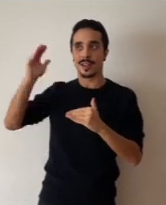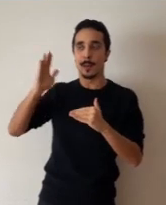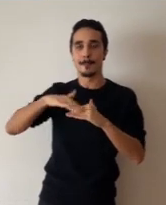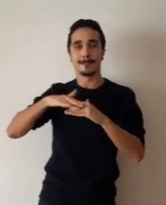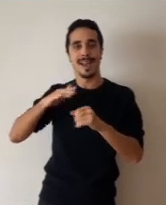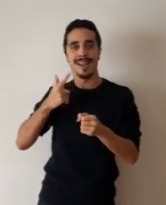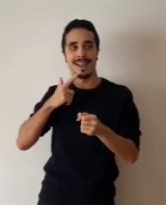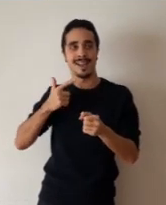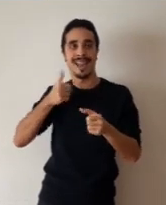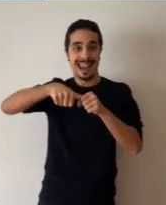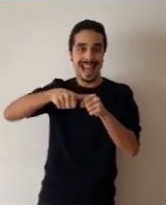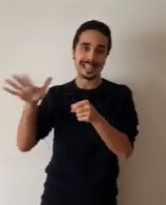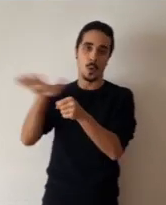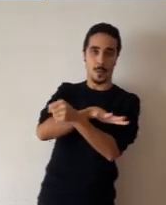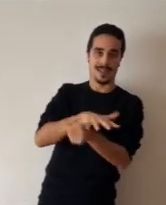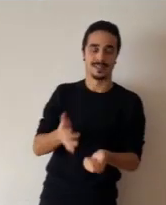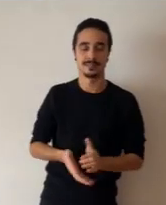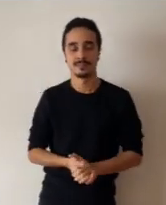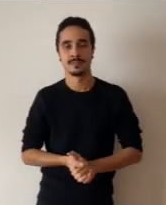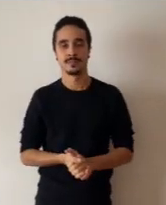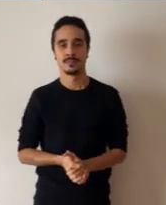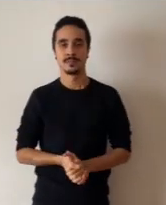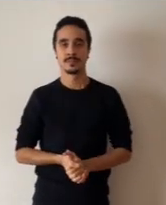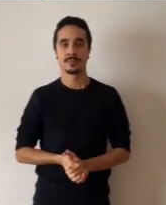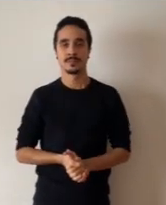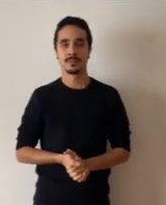que seas capaz de cubrir esa grasa, ¿no?